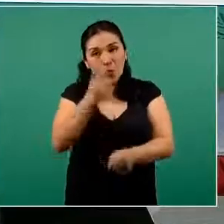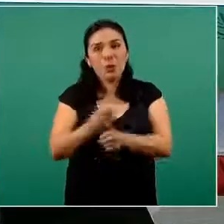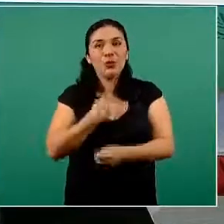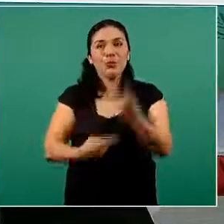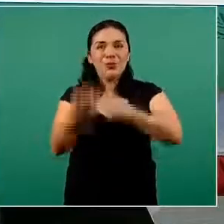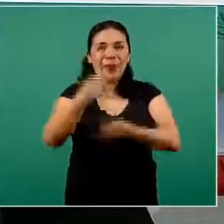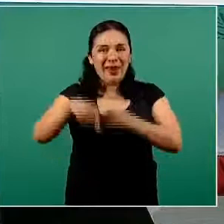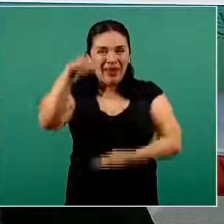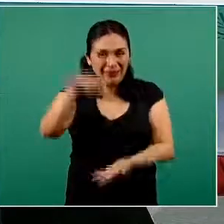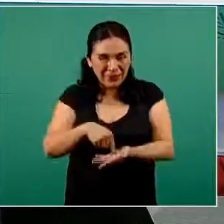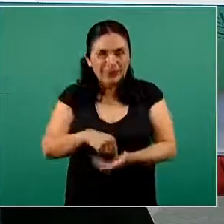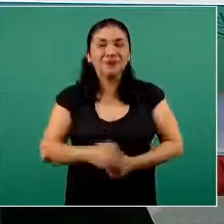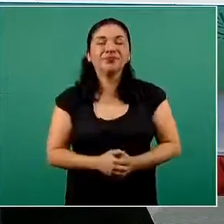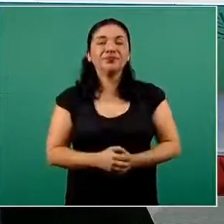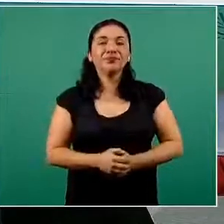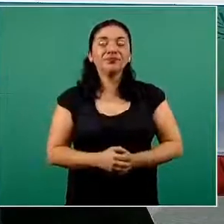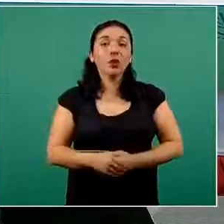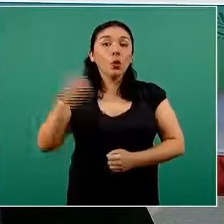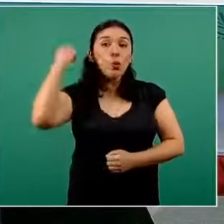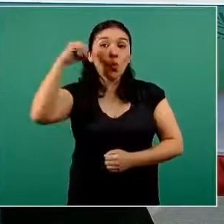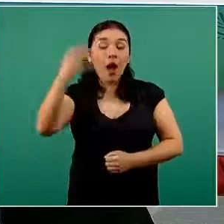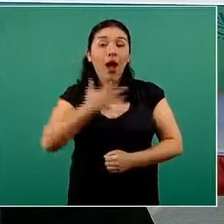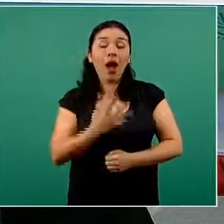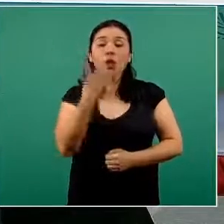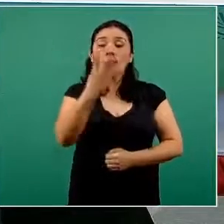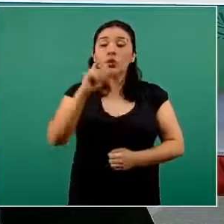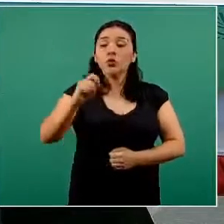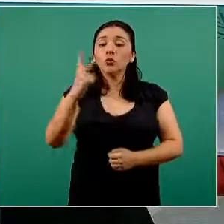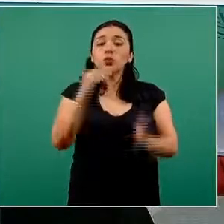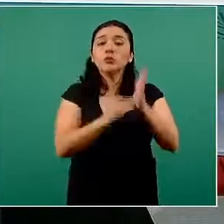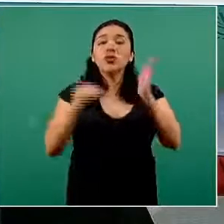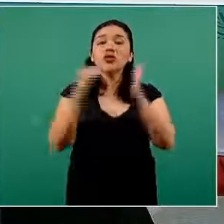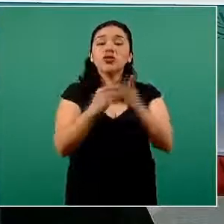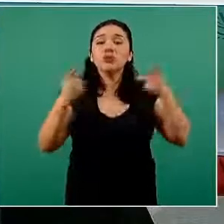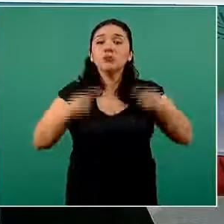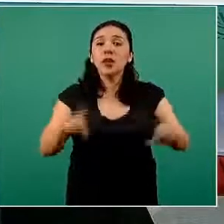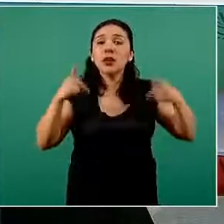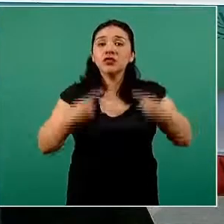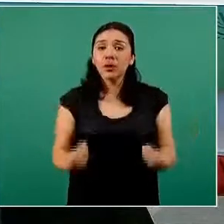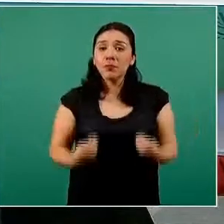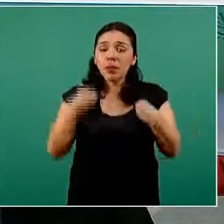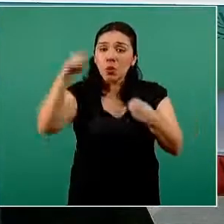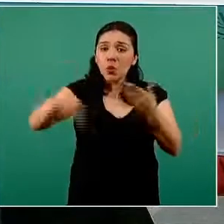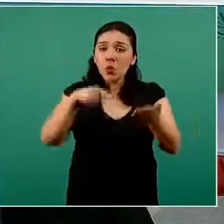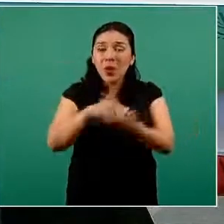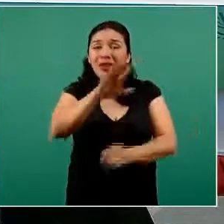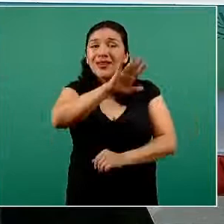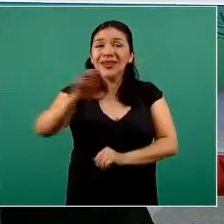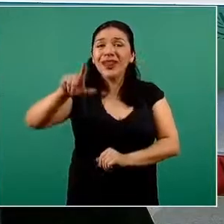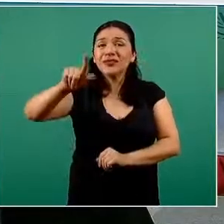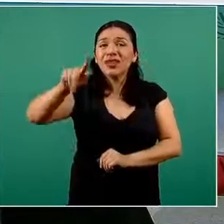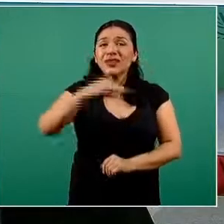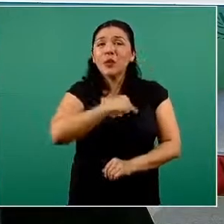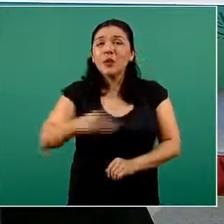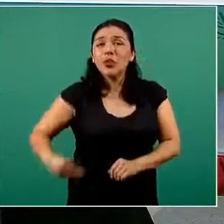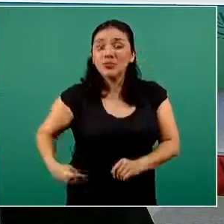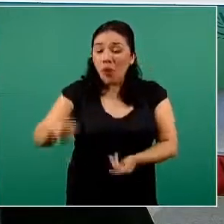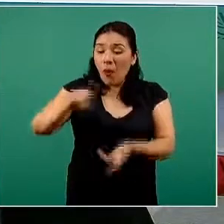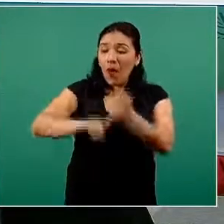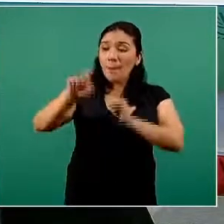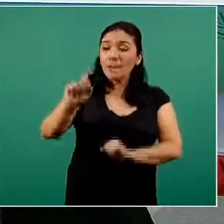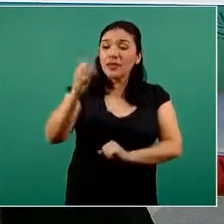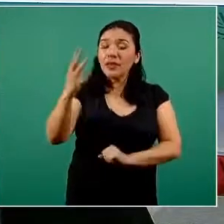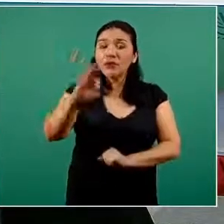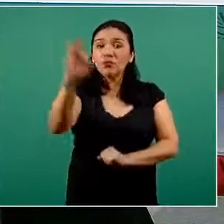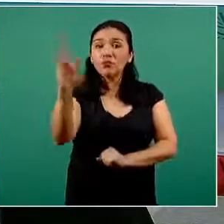aquí. Oaxaca, tenemos 4.2 millones de habitantes, son 570 municipios. El 23% de los